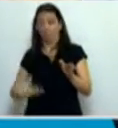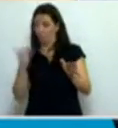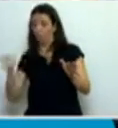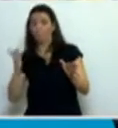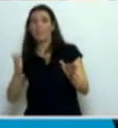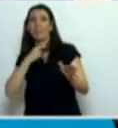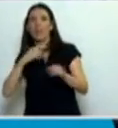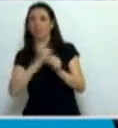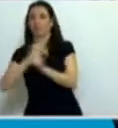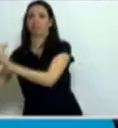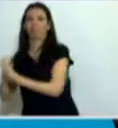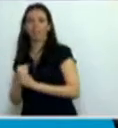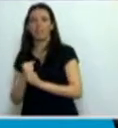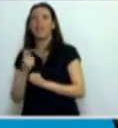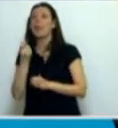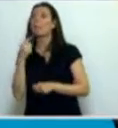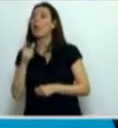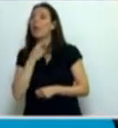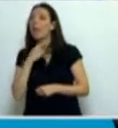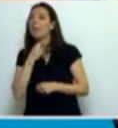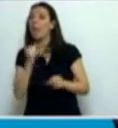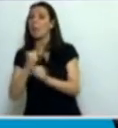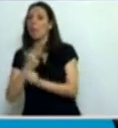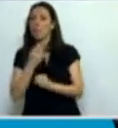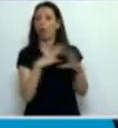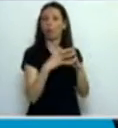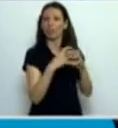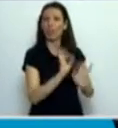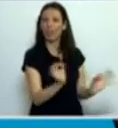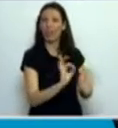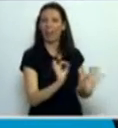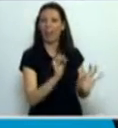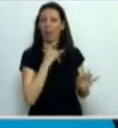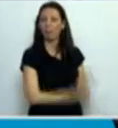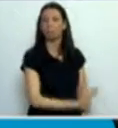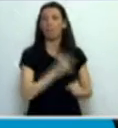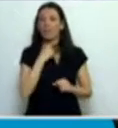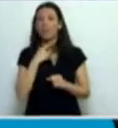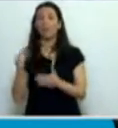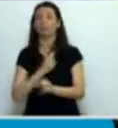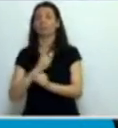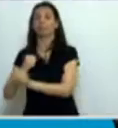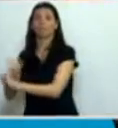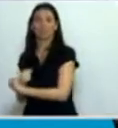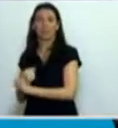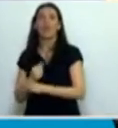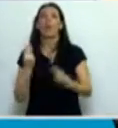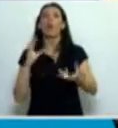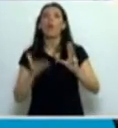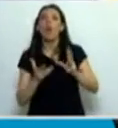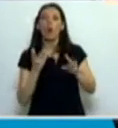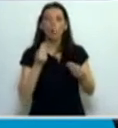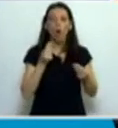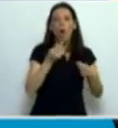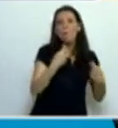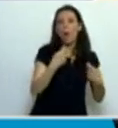que se apruebe con la menor discusión posible, con la menor cantidad de opiniones posibles, la forma en que se